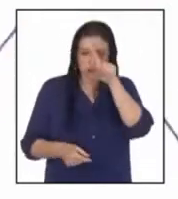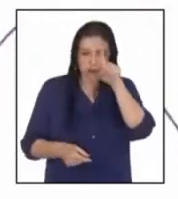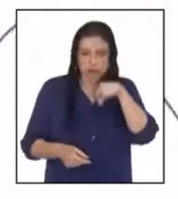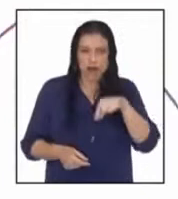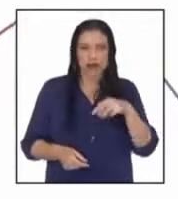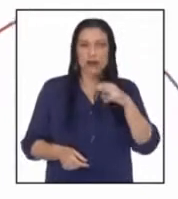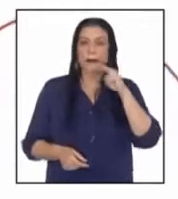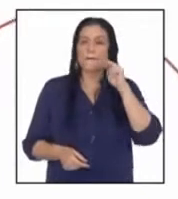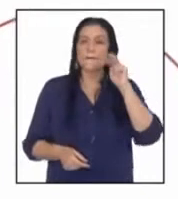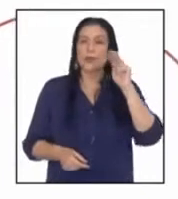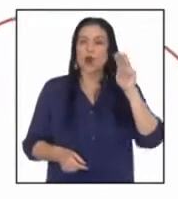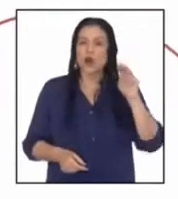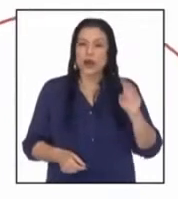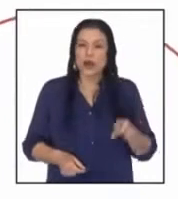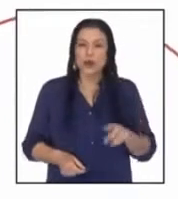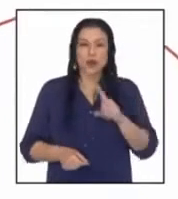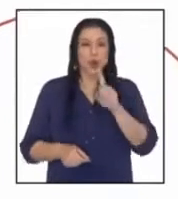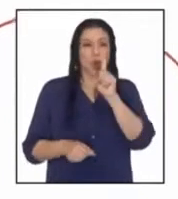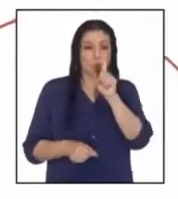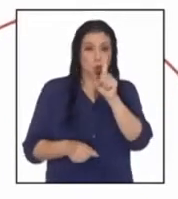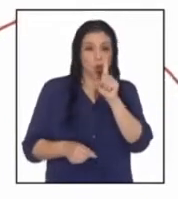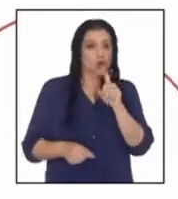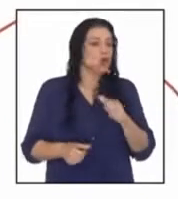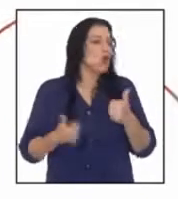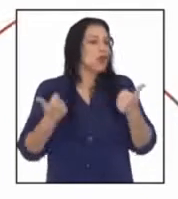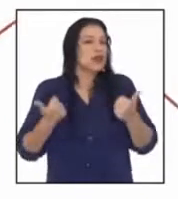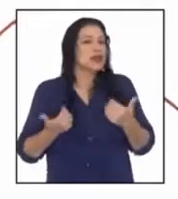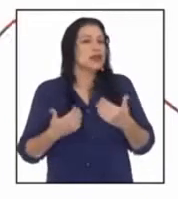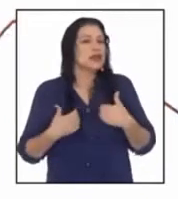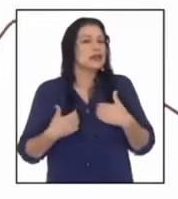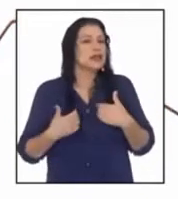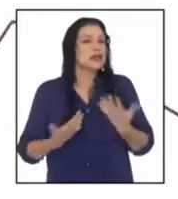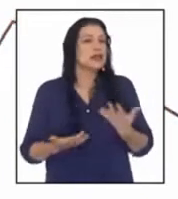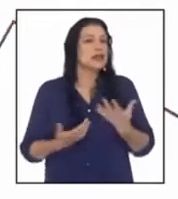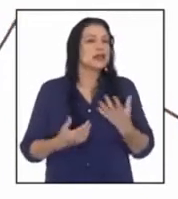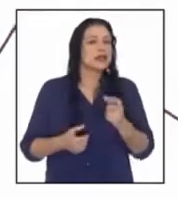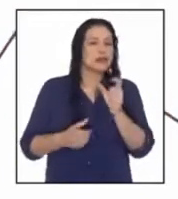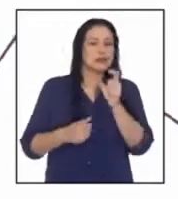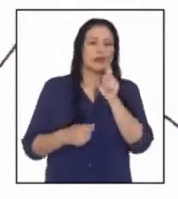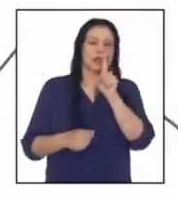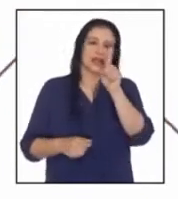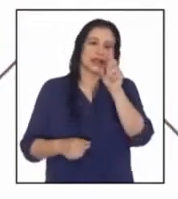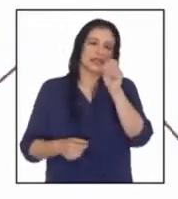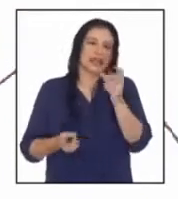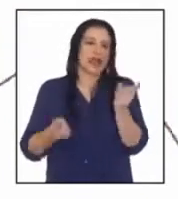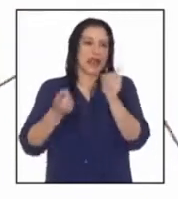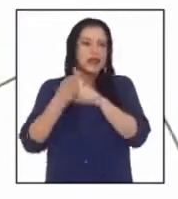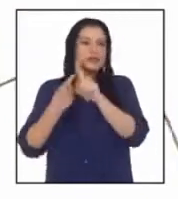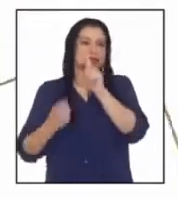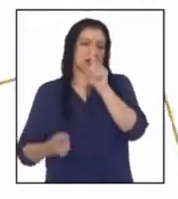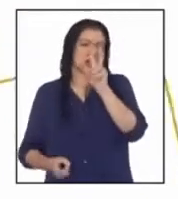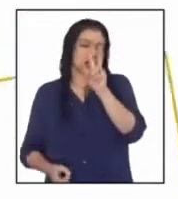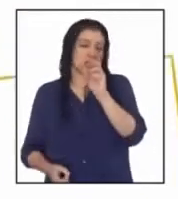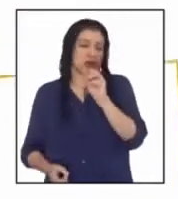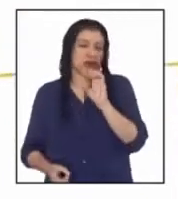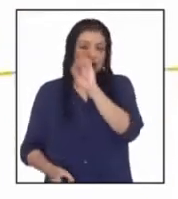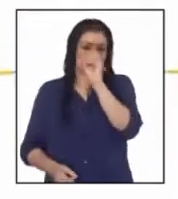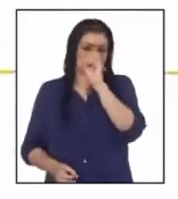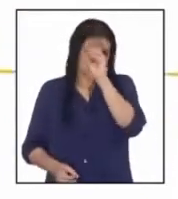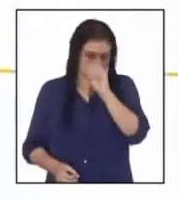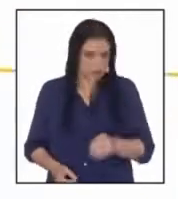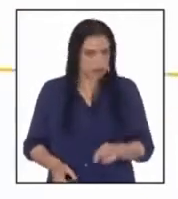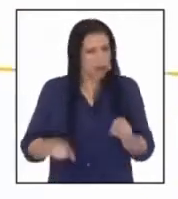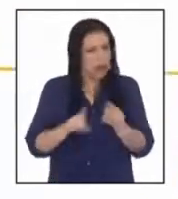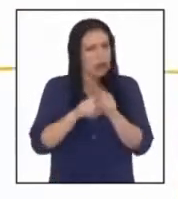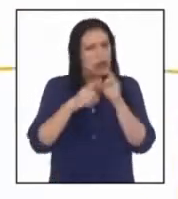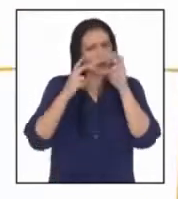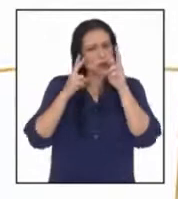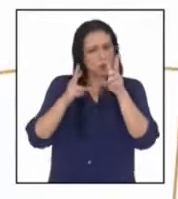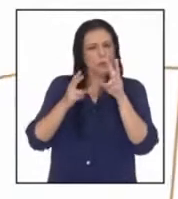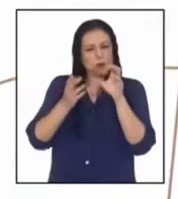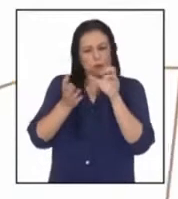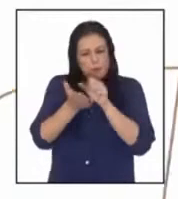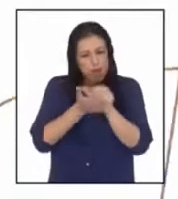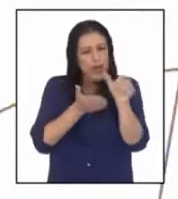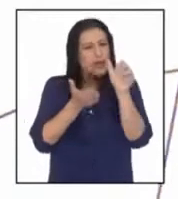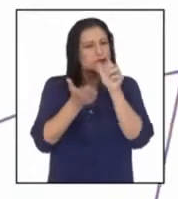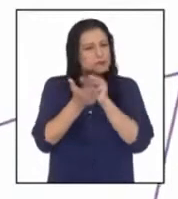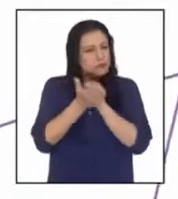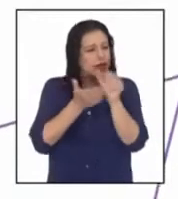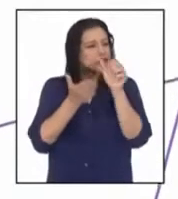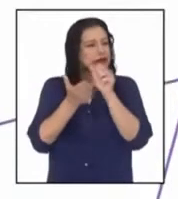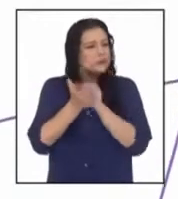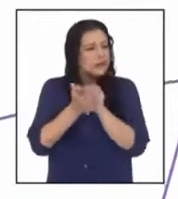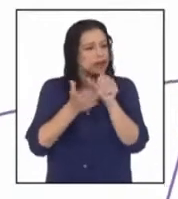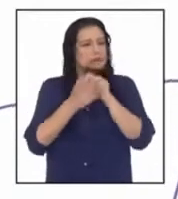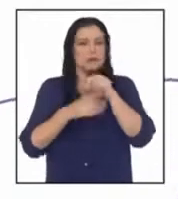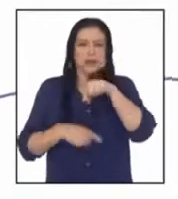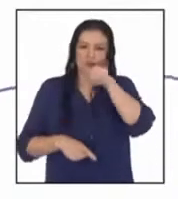color morado con la frecuencia 1 que corresponde al intervalo de 100 a 120%. También notamos cómo mes a mes la barra de